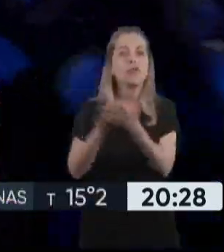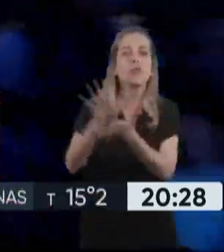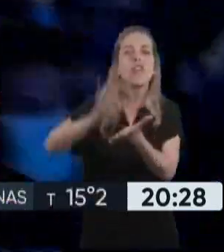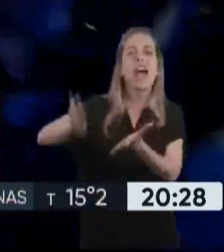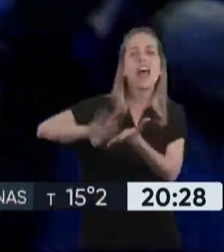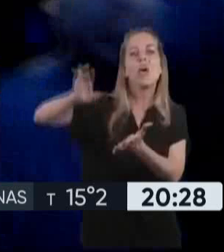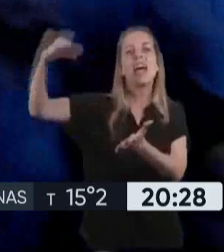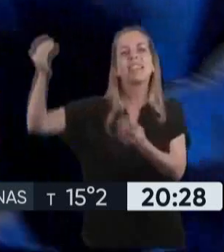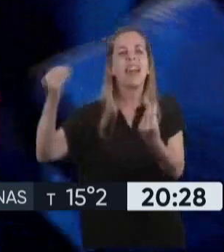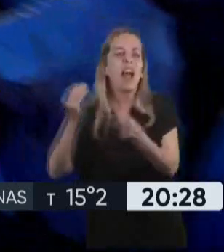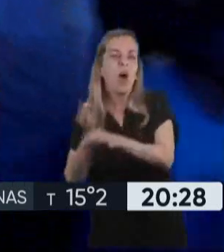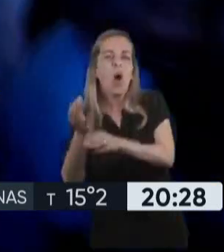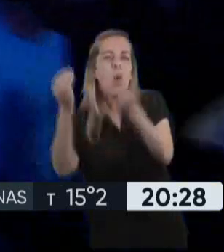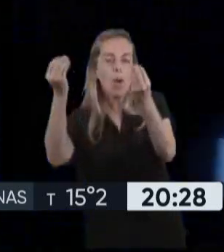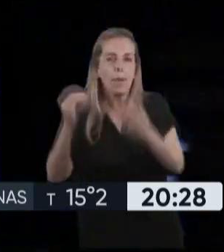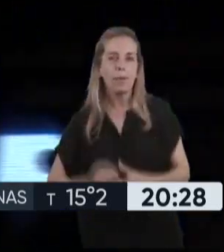deuda.